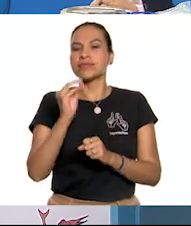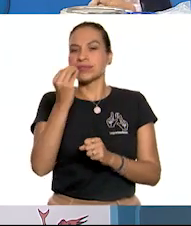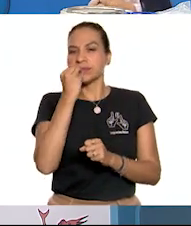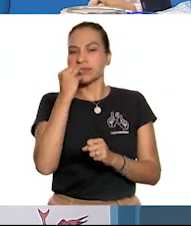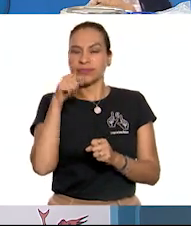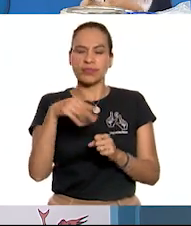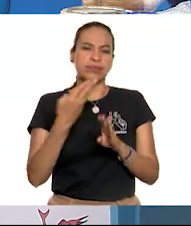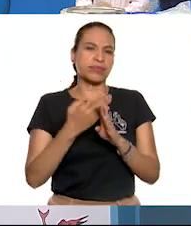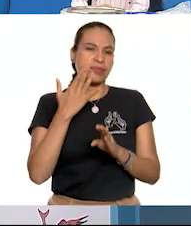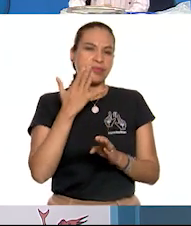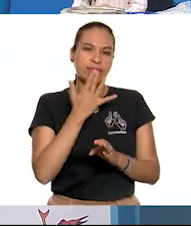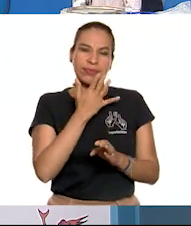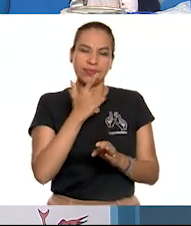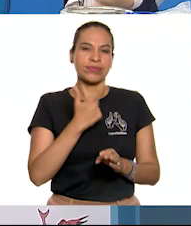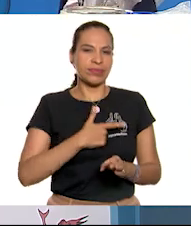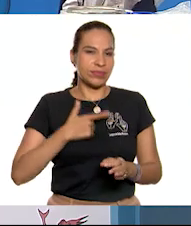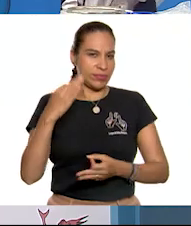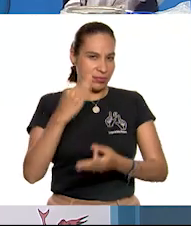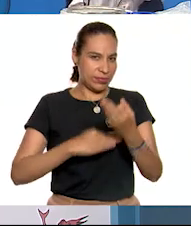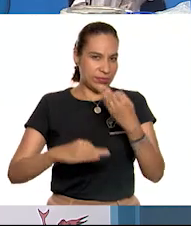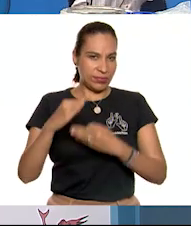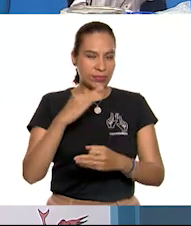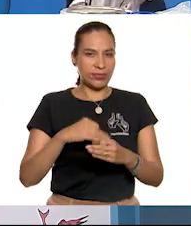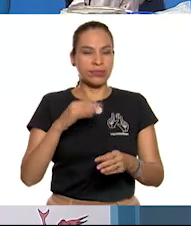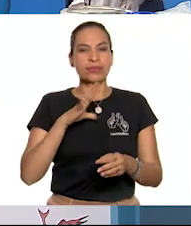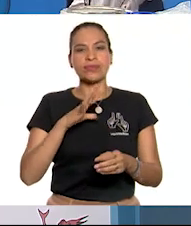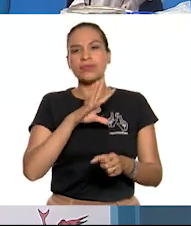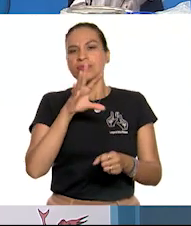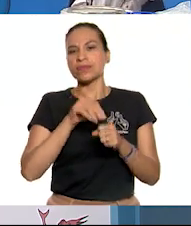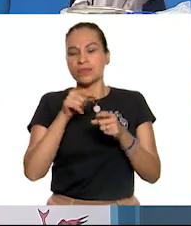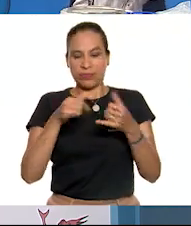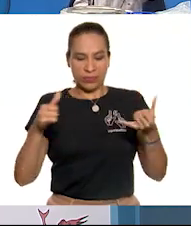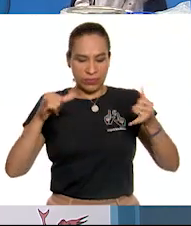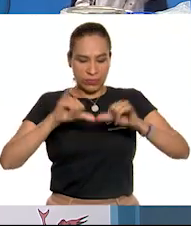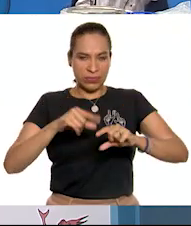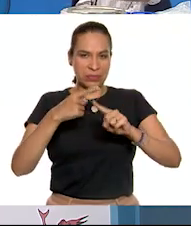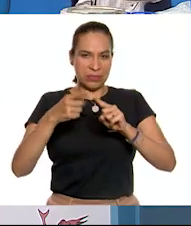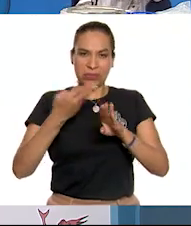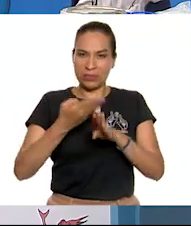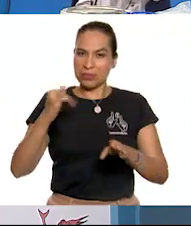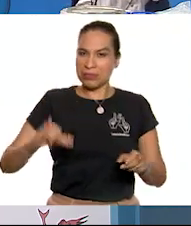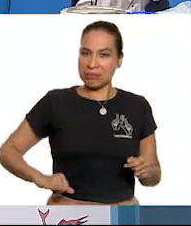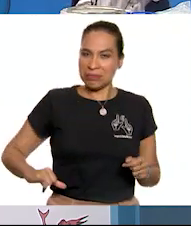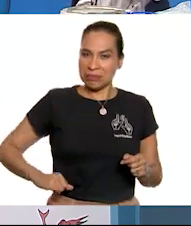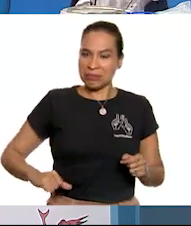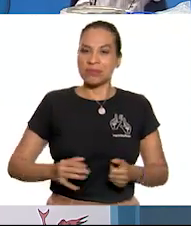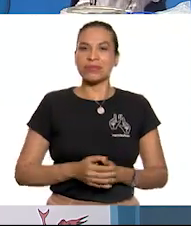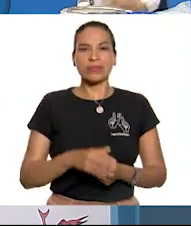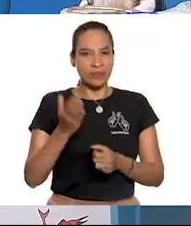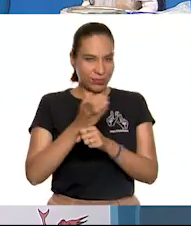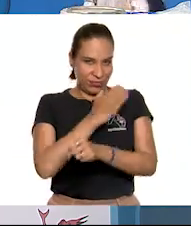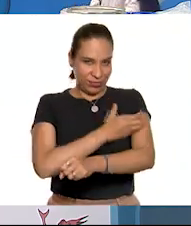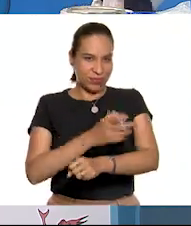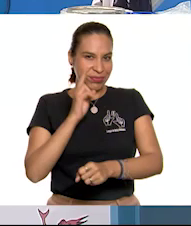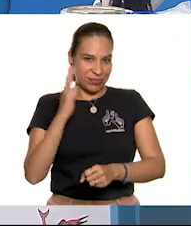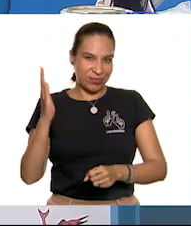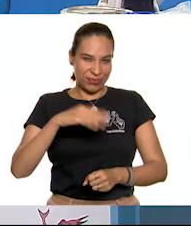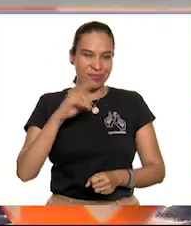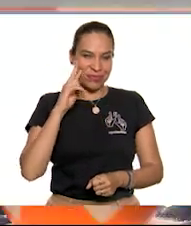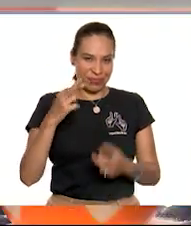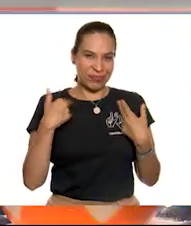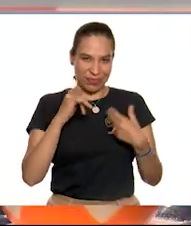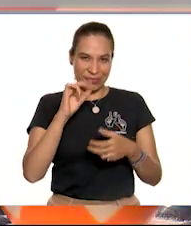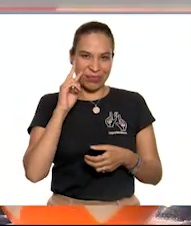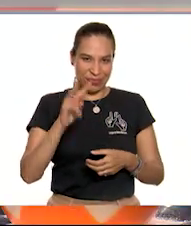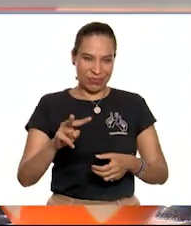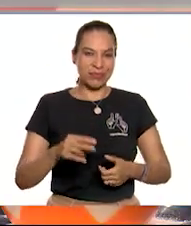alimento muy rico que nos gusta a todos y está lleno de mezclas muy interesantes. ¿Me acompañan a verlo? Sí, maestra, sí, claro.